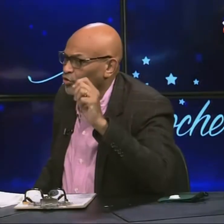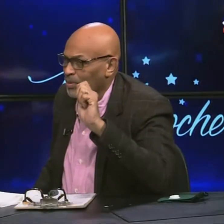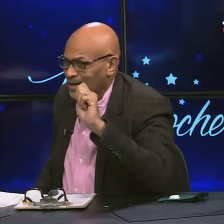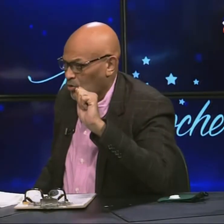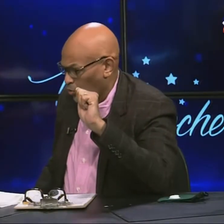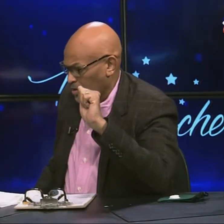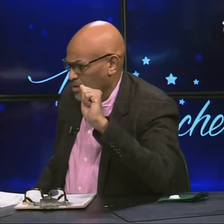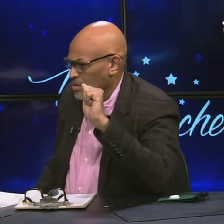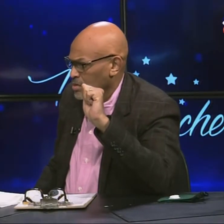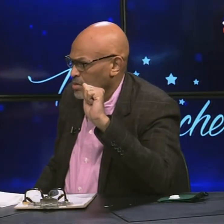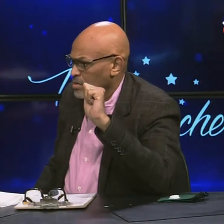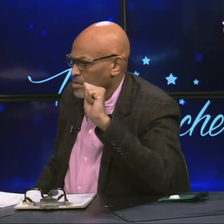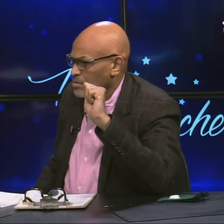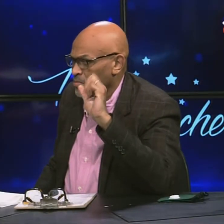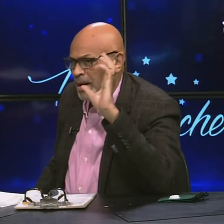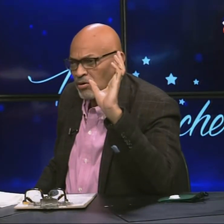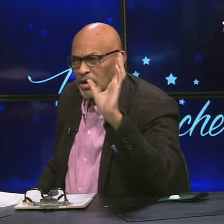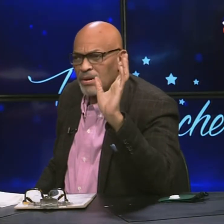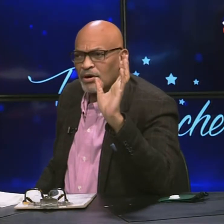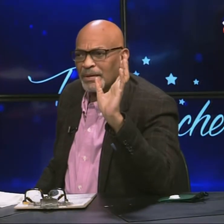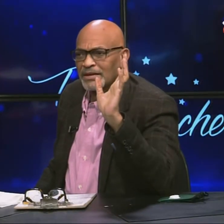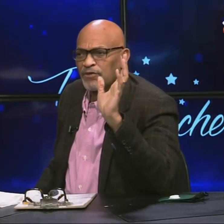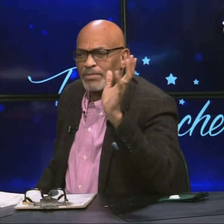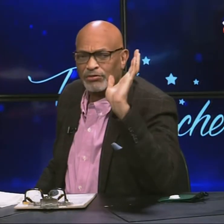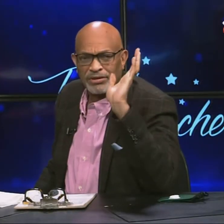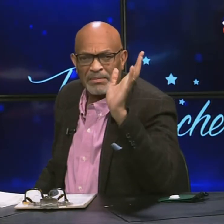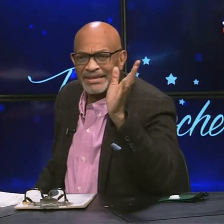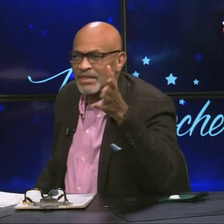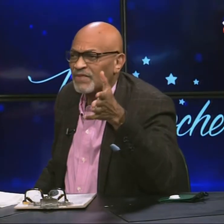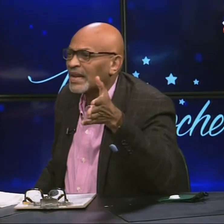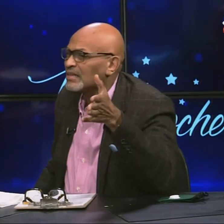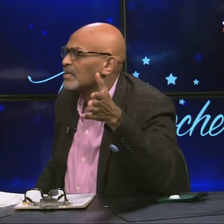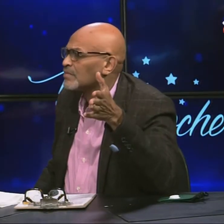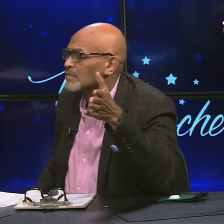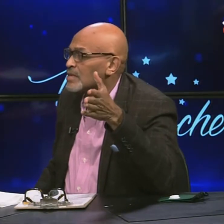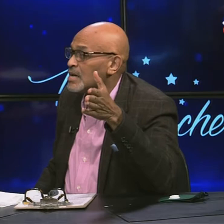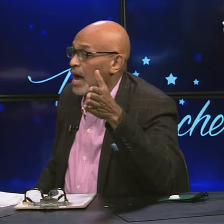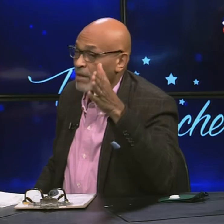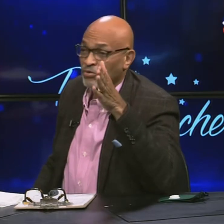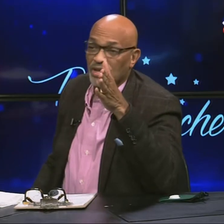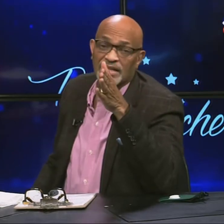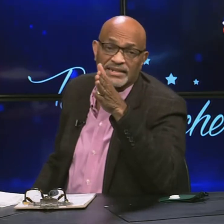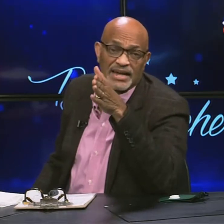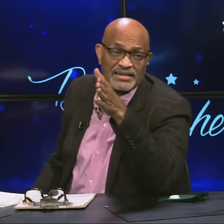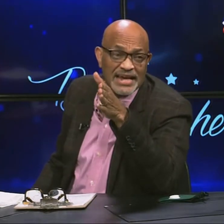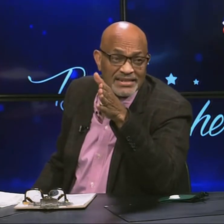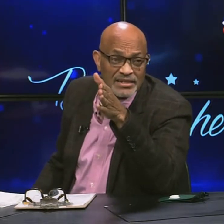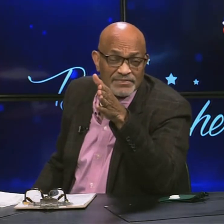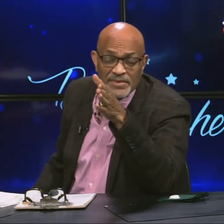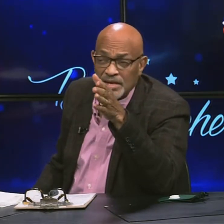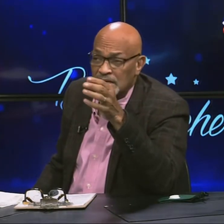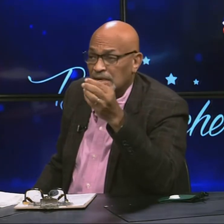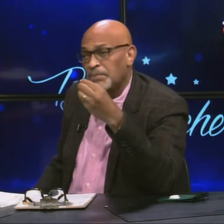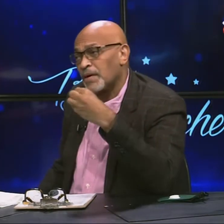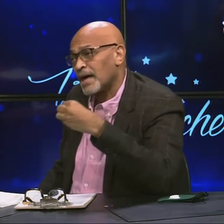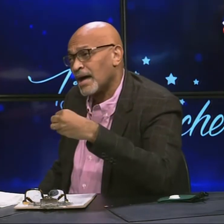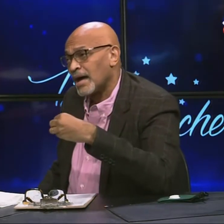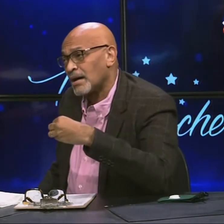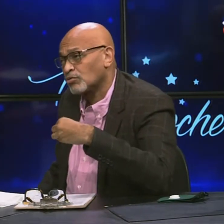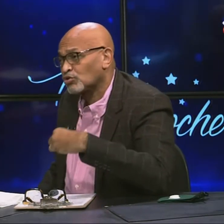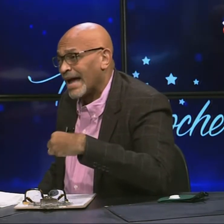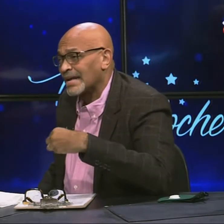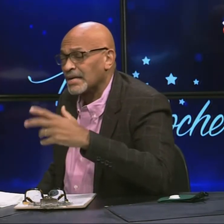gobierno sobre el COVID. Me imagino que viene una plataforma totalmente diferente. Hay mucha gente que quizás le